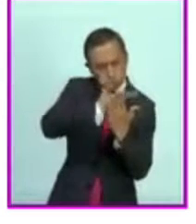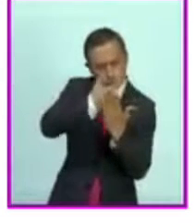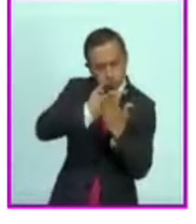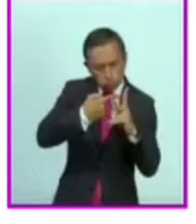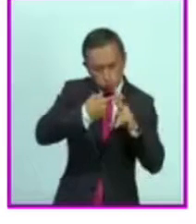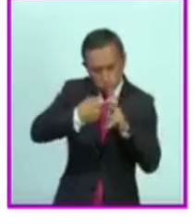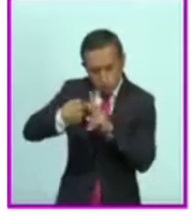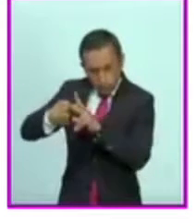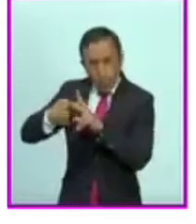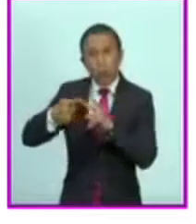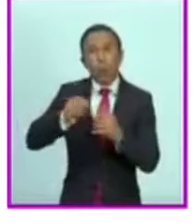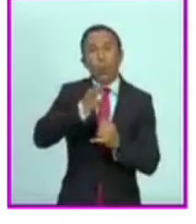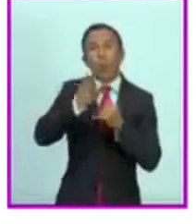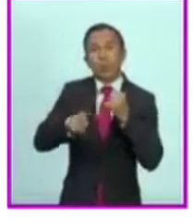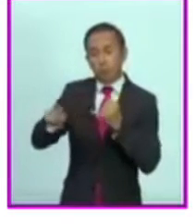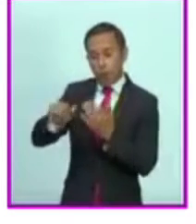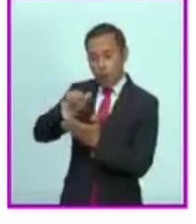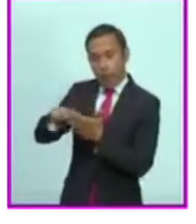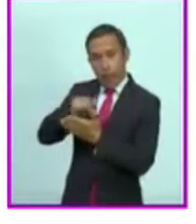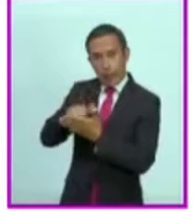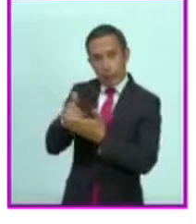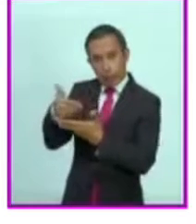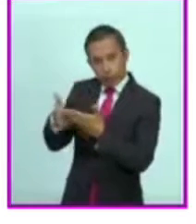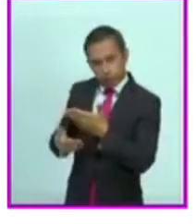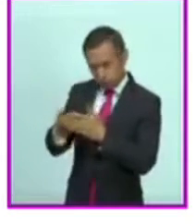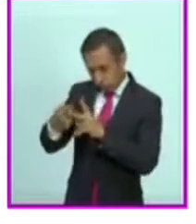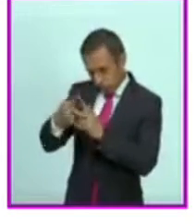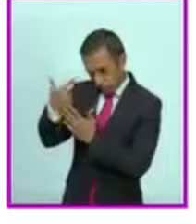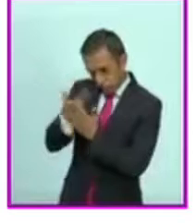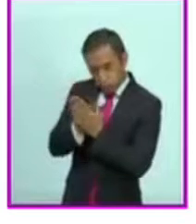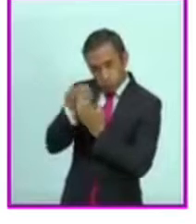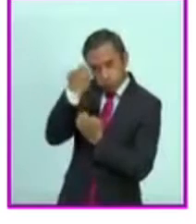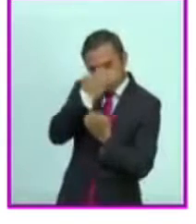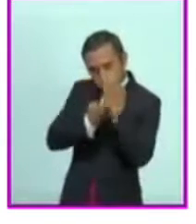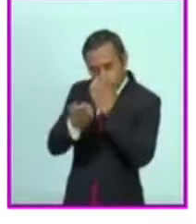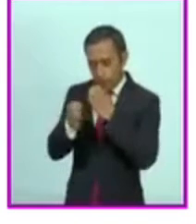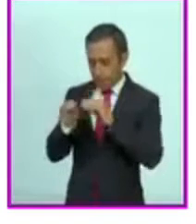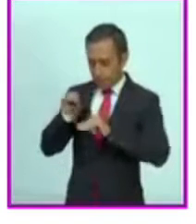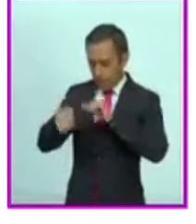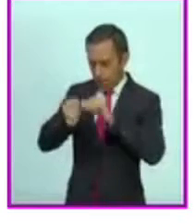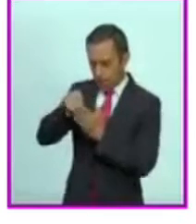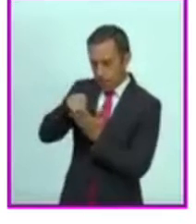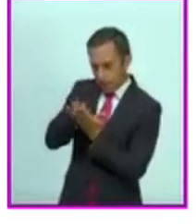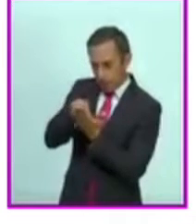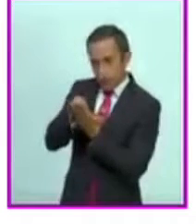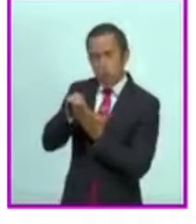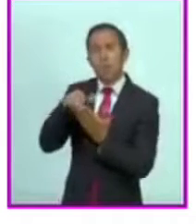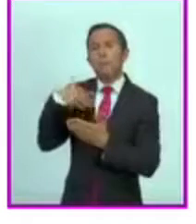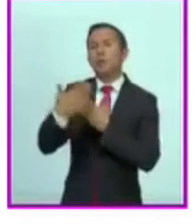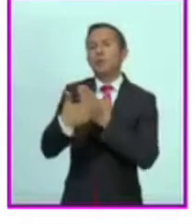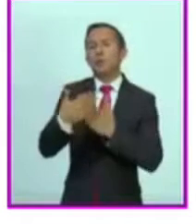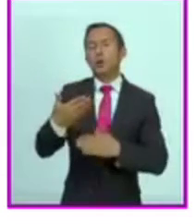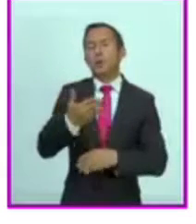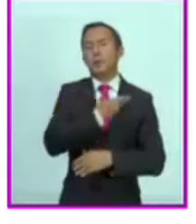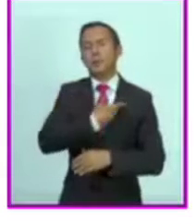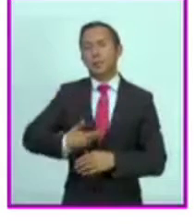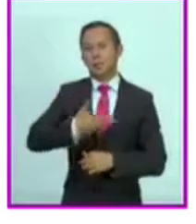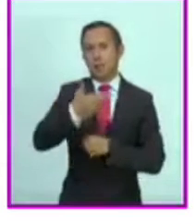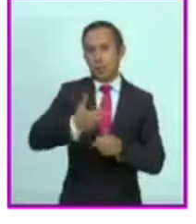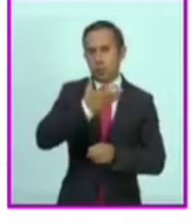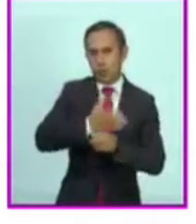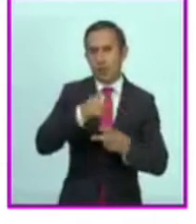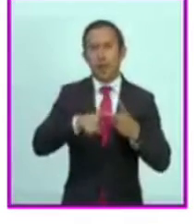resultados en las actas de escrutinio y cómputo para cada una de las elecciones de presidente de la república- senadurías y diputaciones